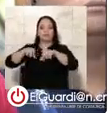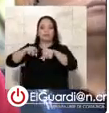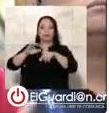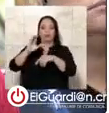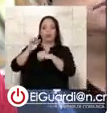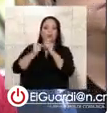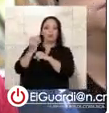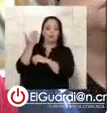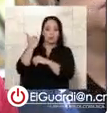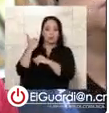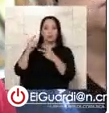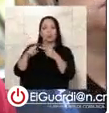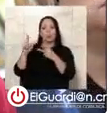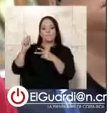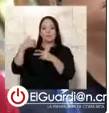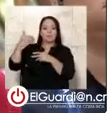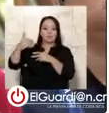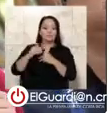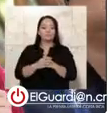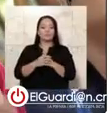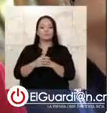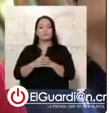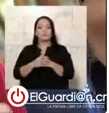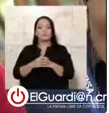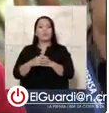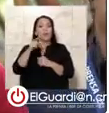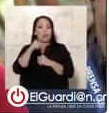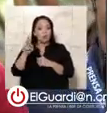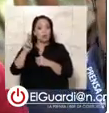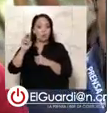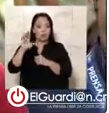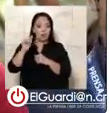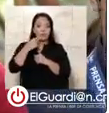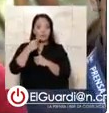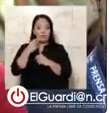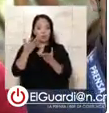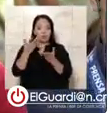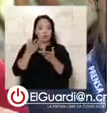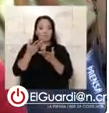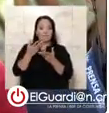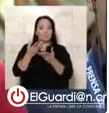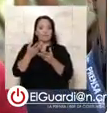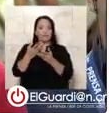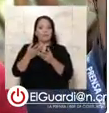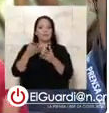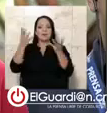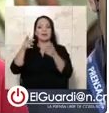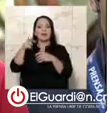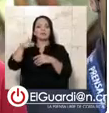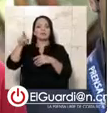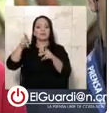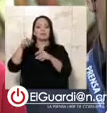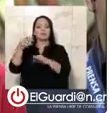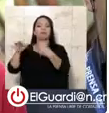del año pasado y en meses posteriores. Ellos afirman o dijeron de manera textual que lo que se busca es realizar estas destituciones para no pagar